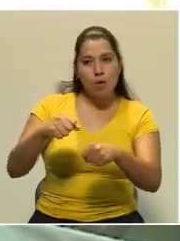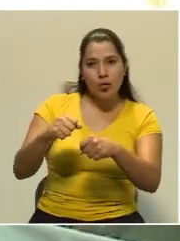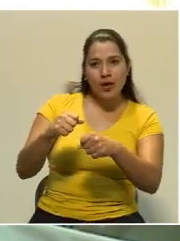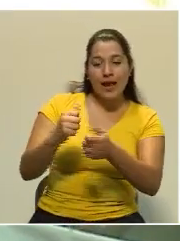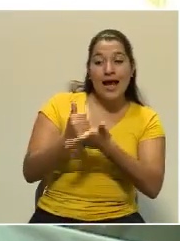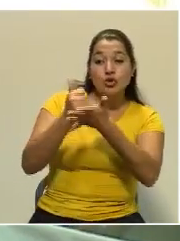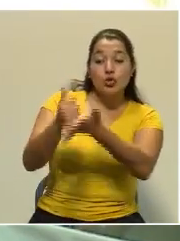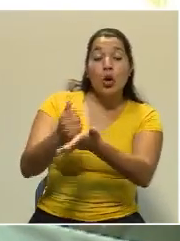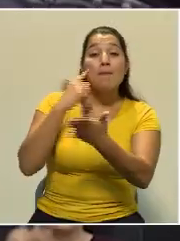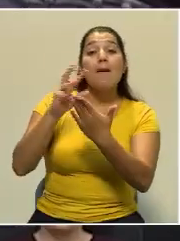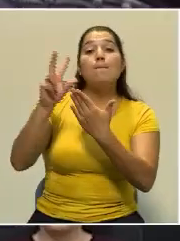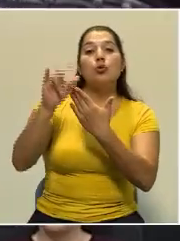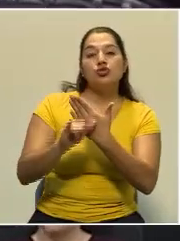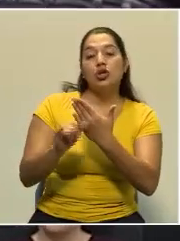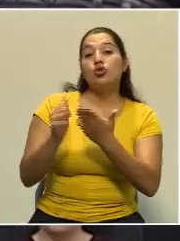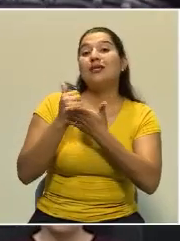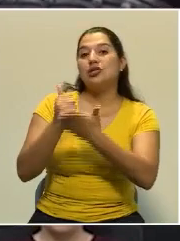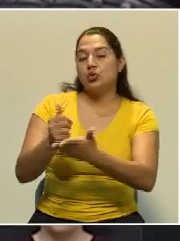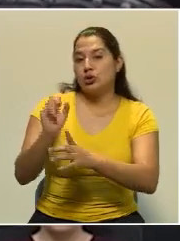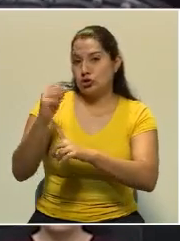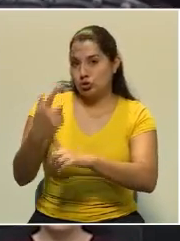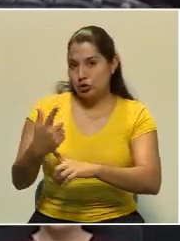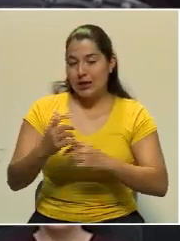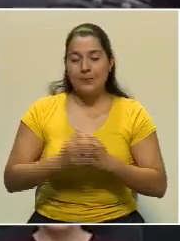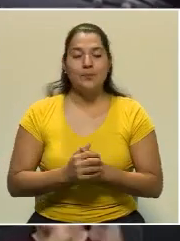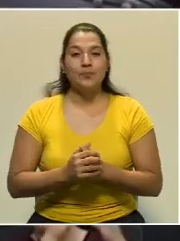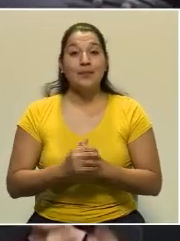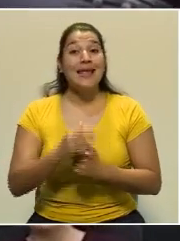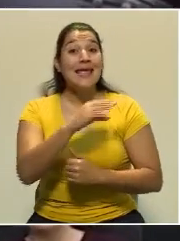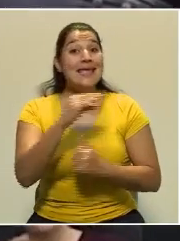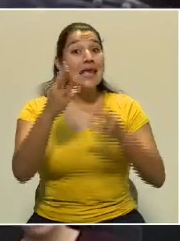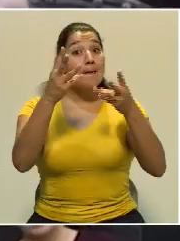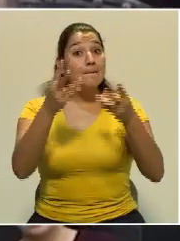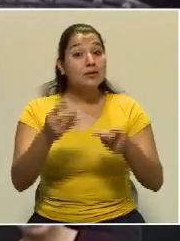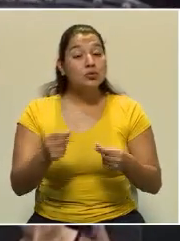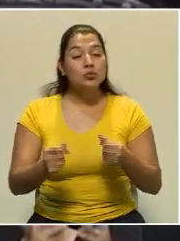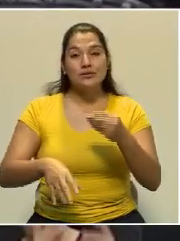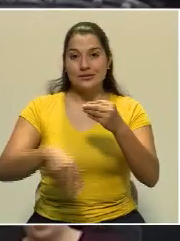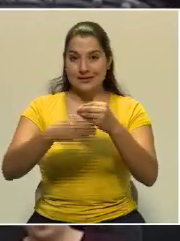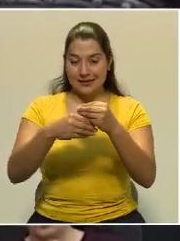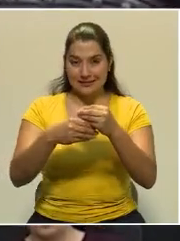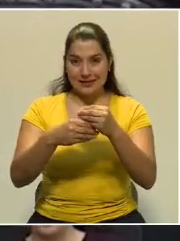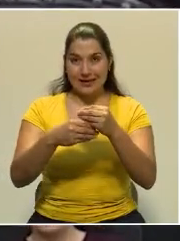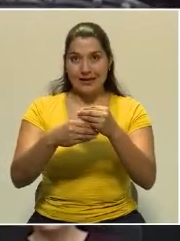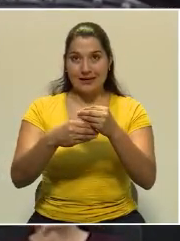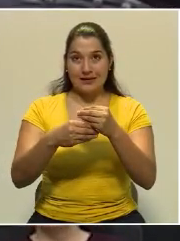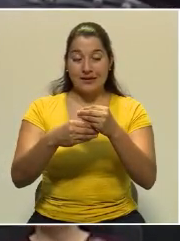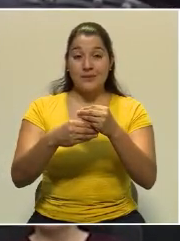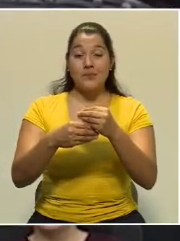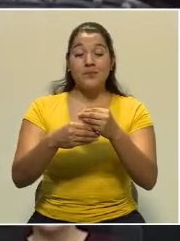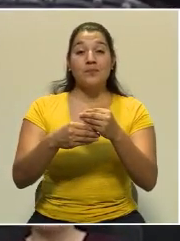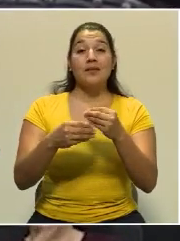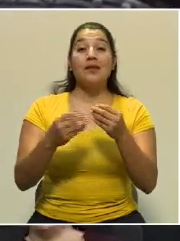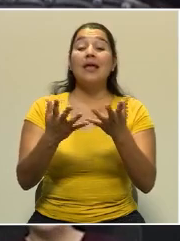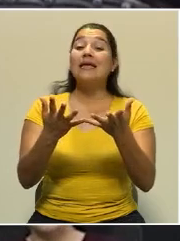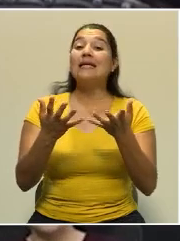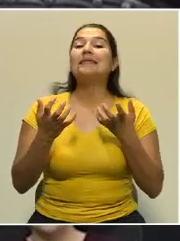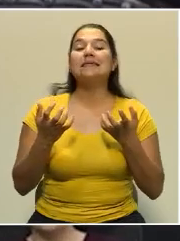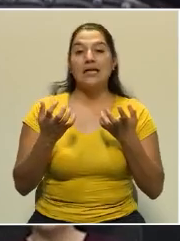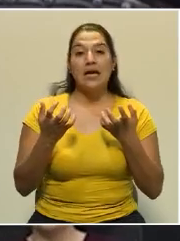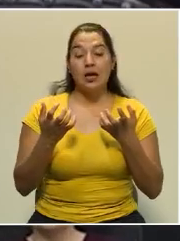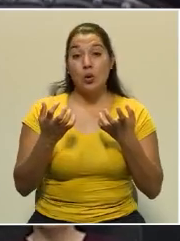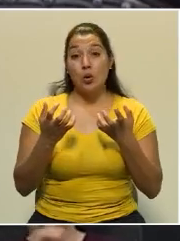obras de bienestar social. Y en el presupuesto extraordinario metieron